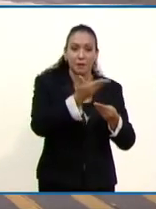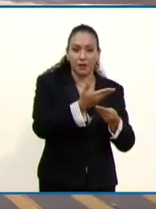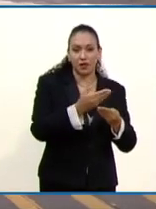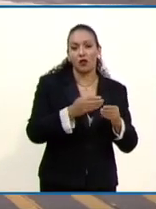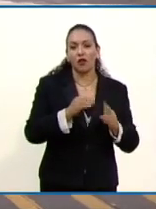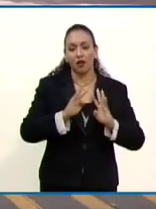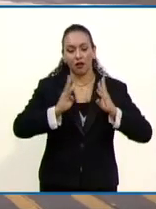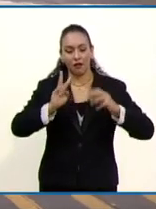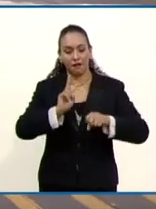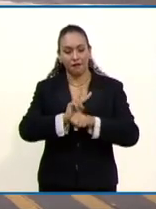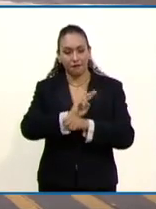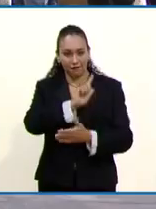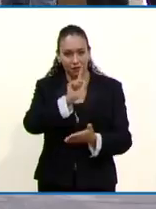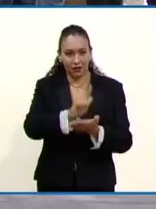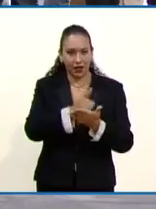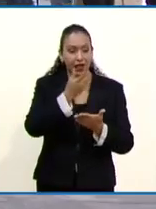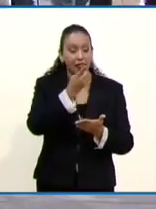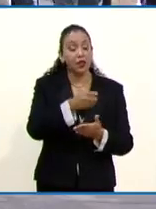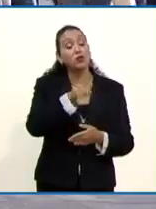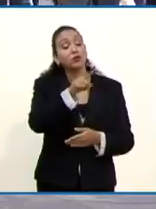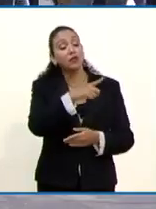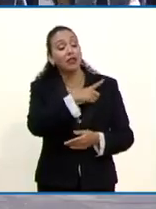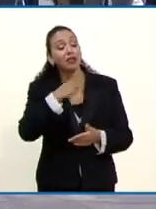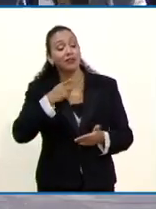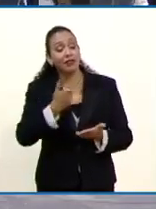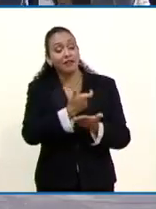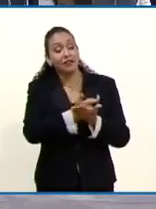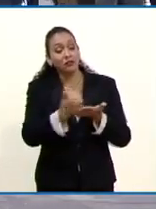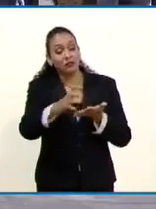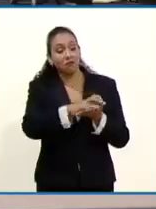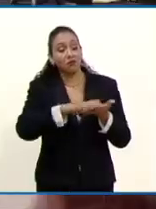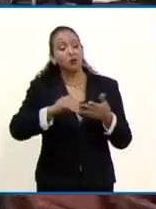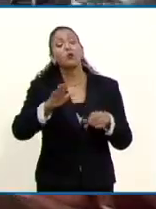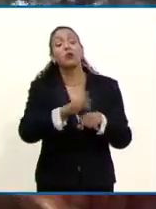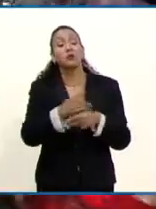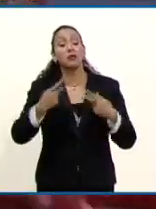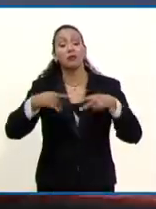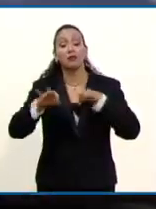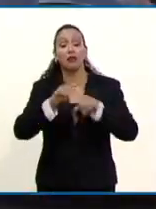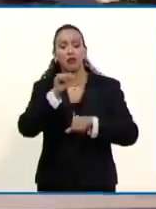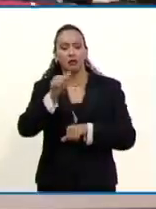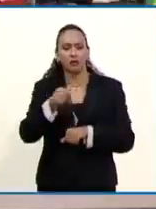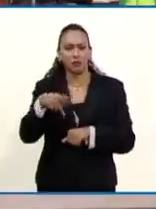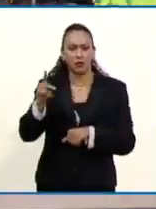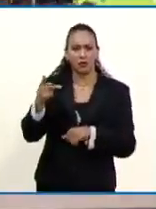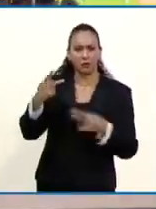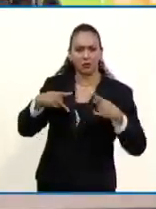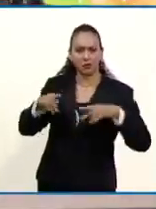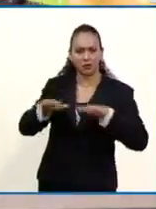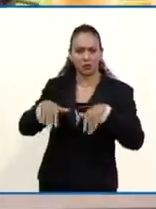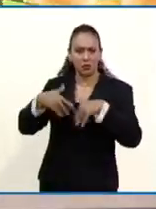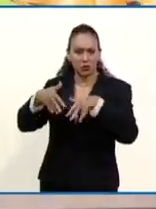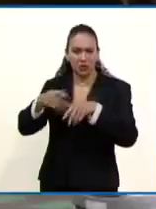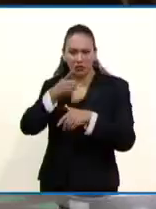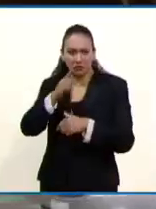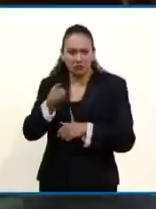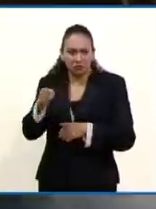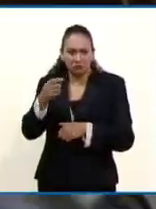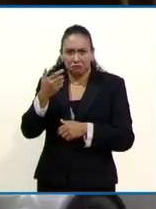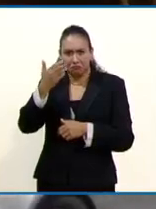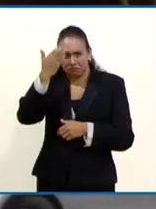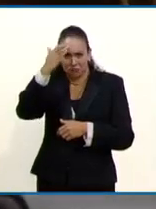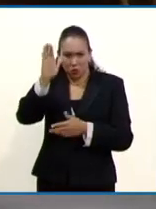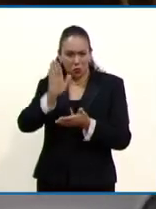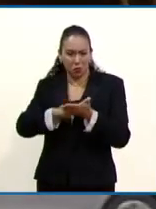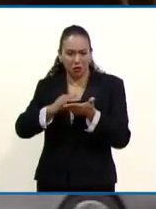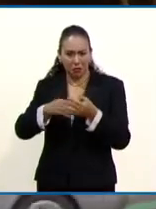salarios a trabajadores en paro, dijeron que desconocen dicho documento, por lo que no emitieron pronunciamiento al respecto. Para el canal